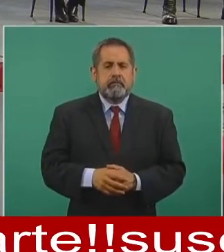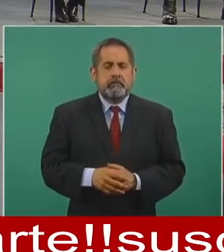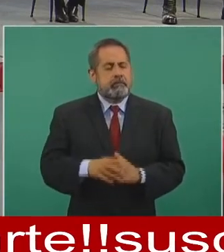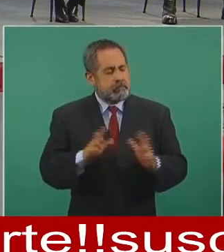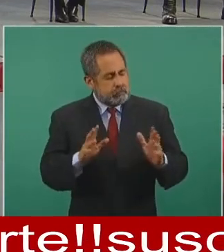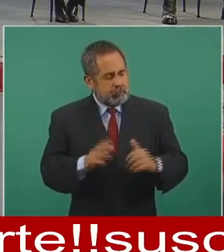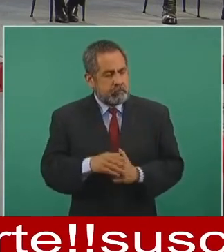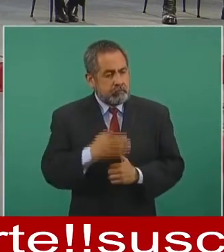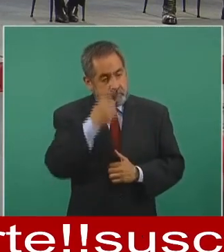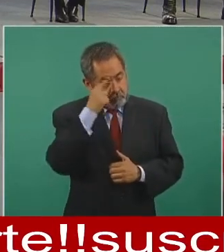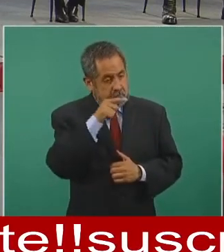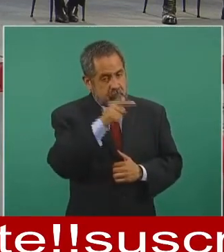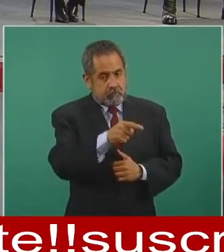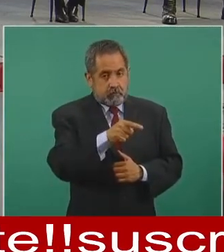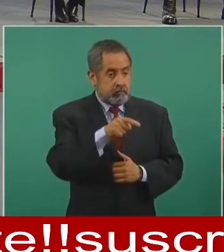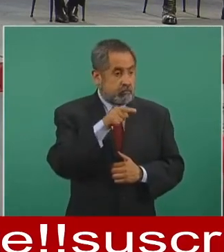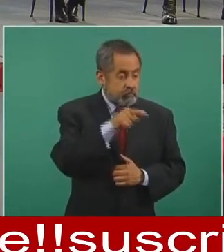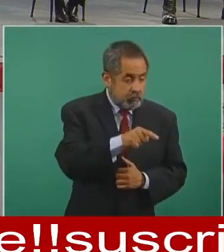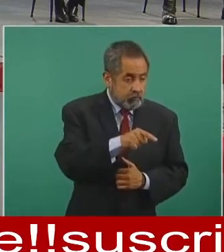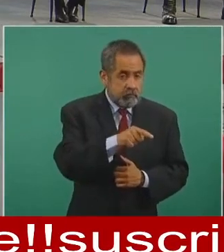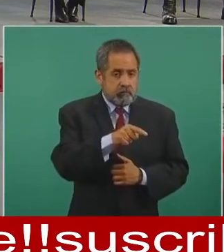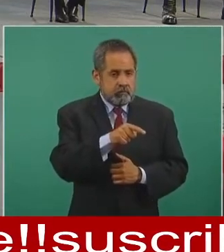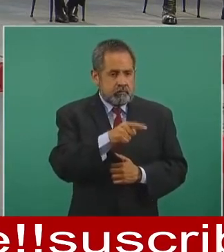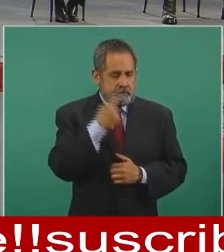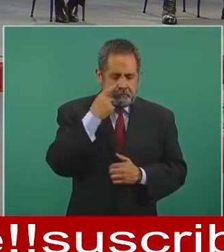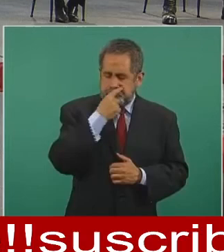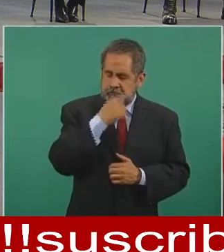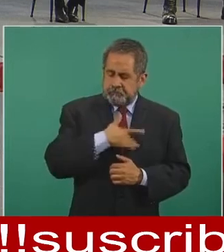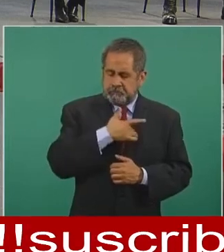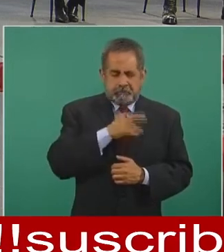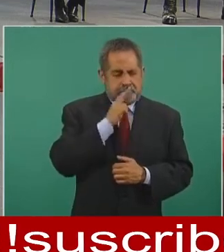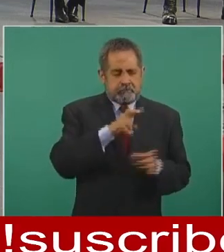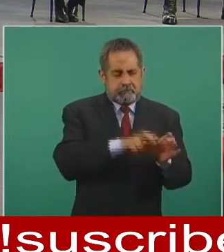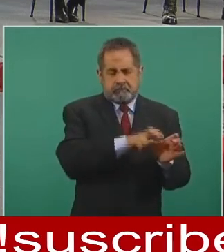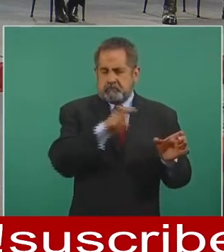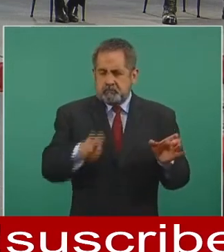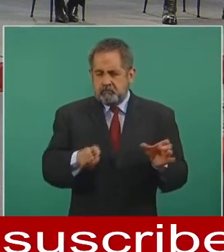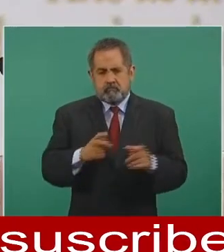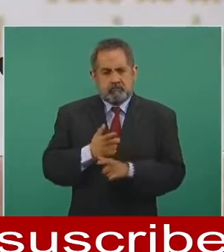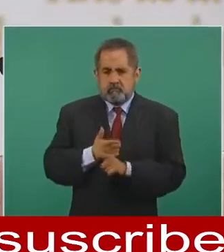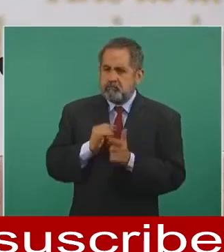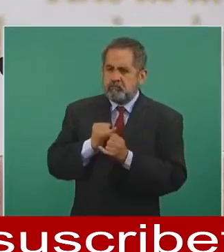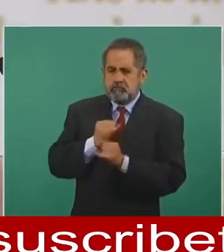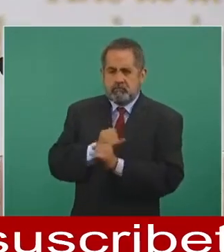Entonces, el que hayas tomado la decisión de salir y